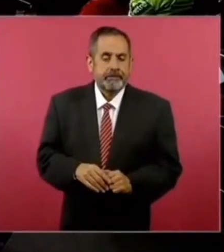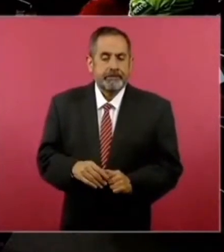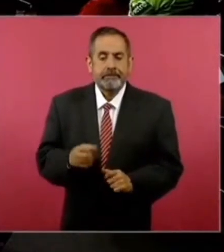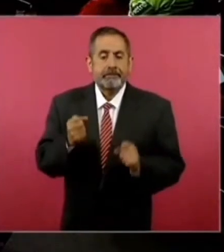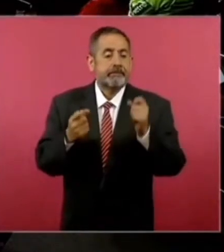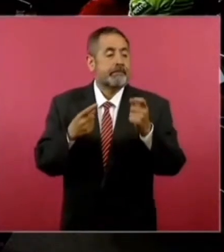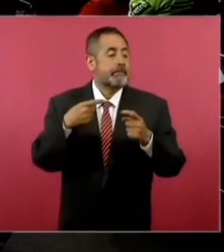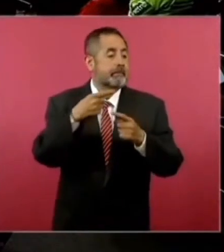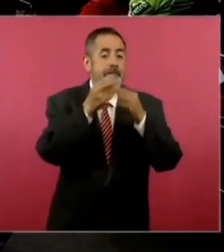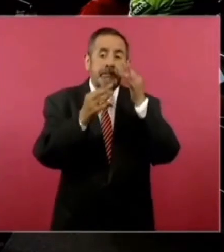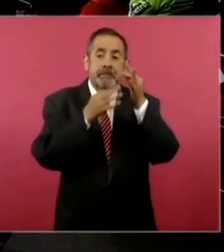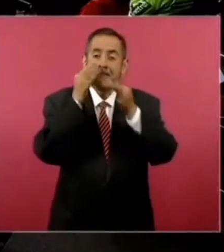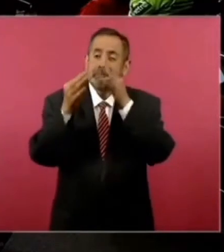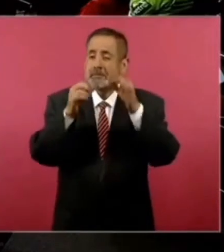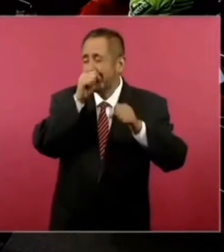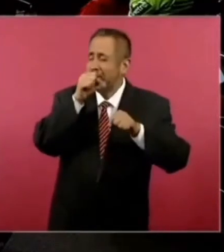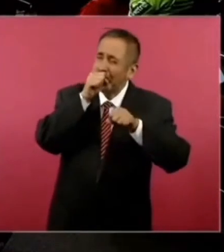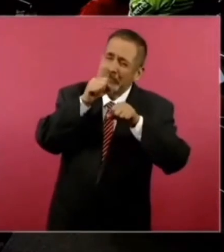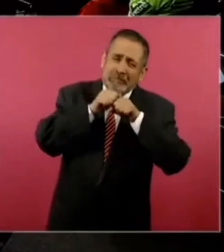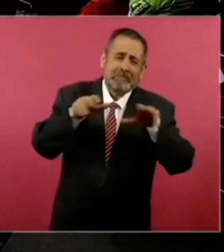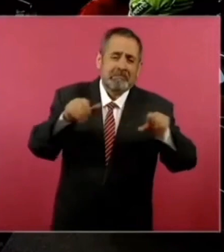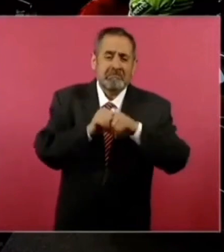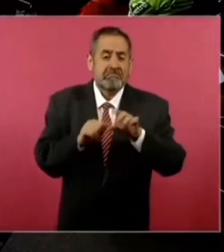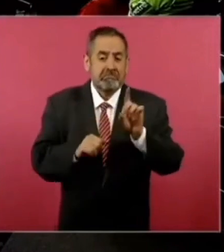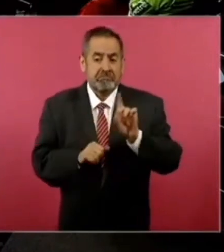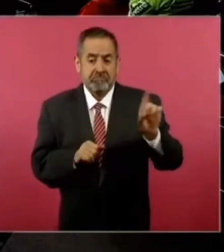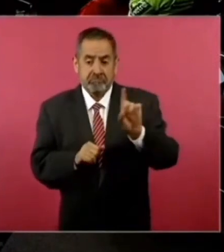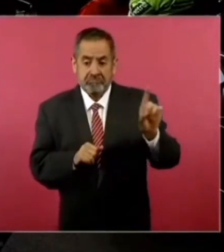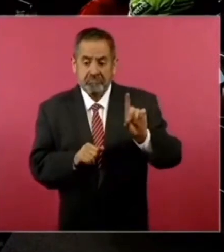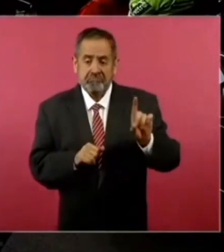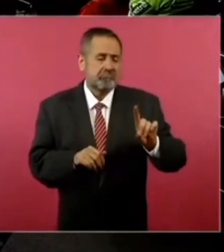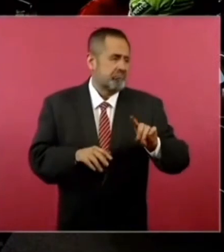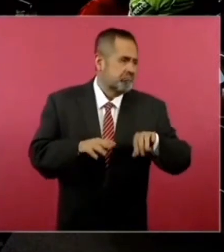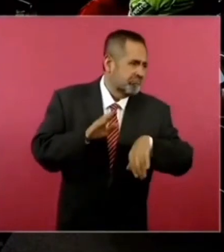muchísima propaganda de derecha.